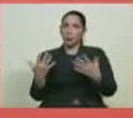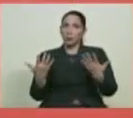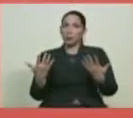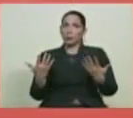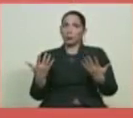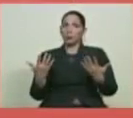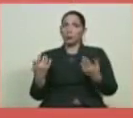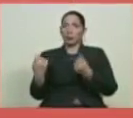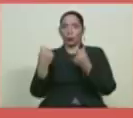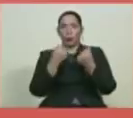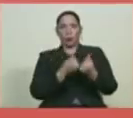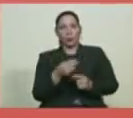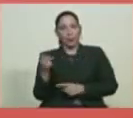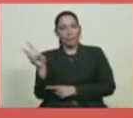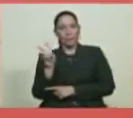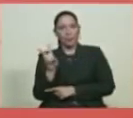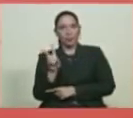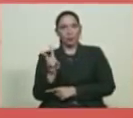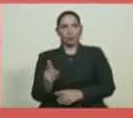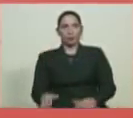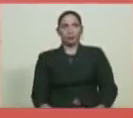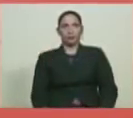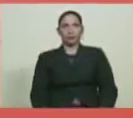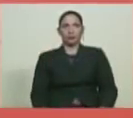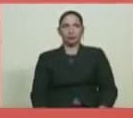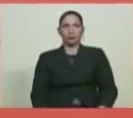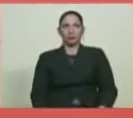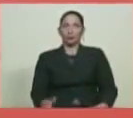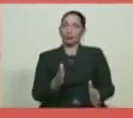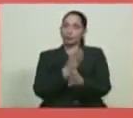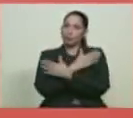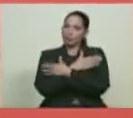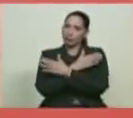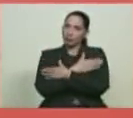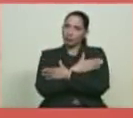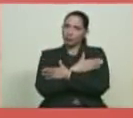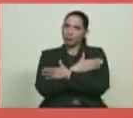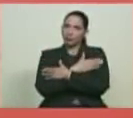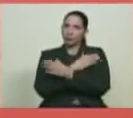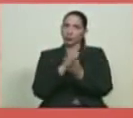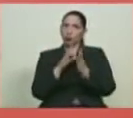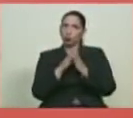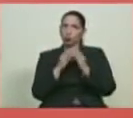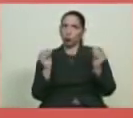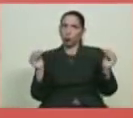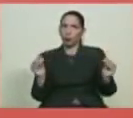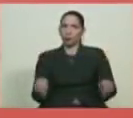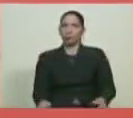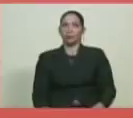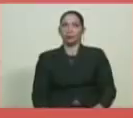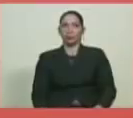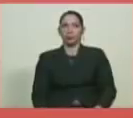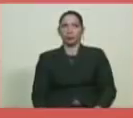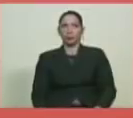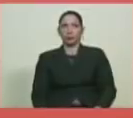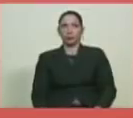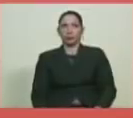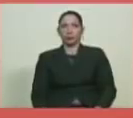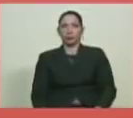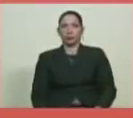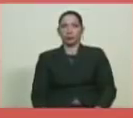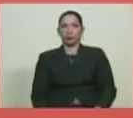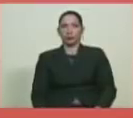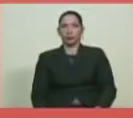la economía venezolana. Queremos en primer lugar felicitarlos a todas y a todos. Me refiero a todo el